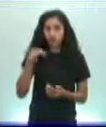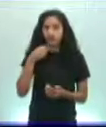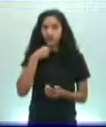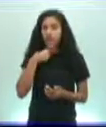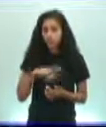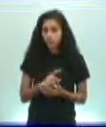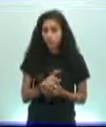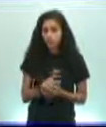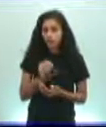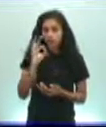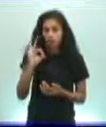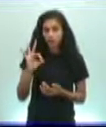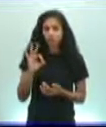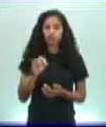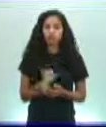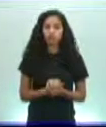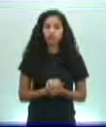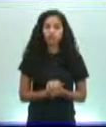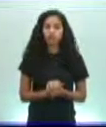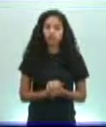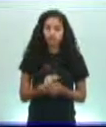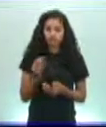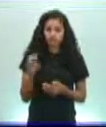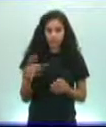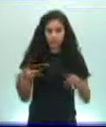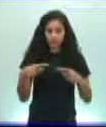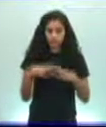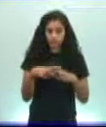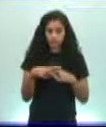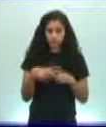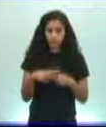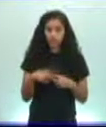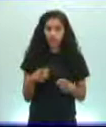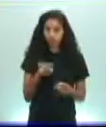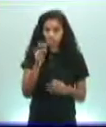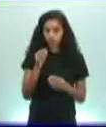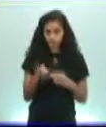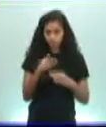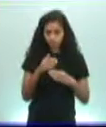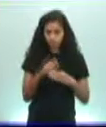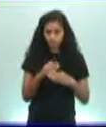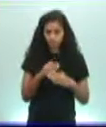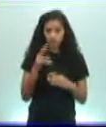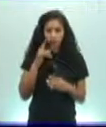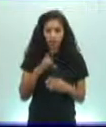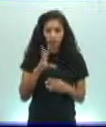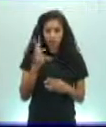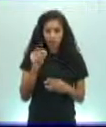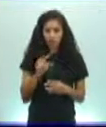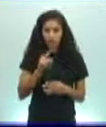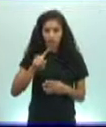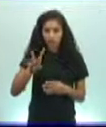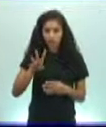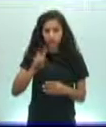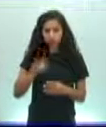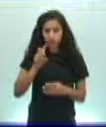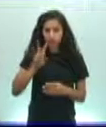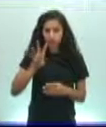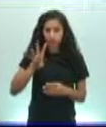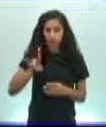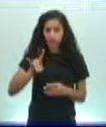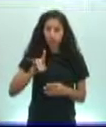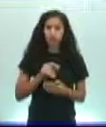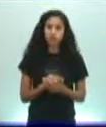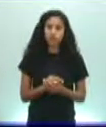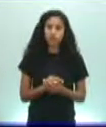caso 8. Y en la intersección de la fila y columna encontramos el valor 14,29, que es